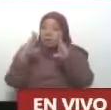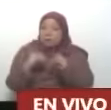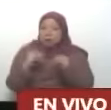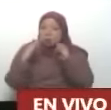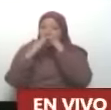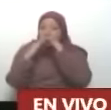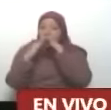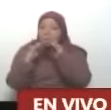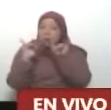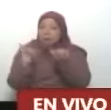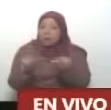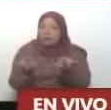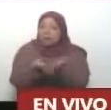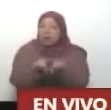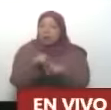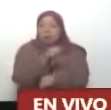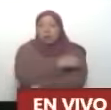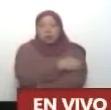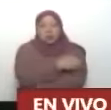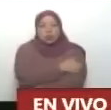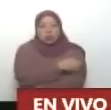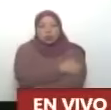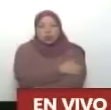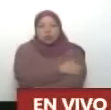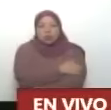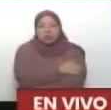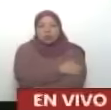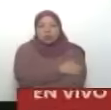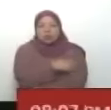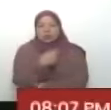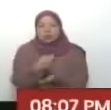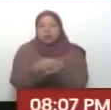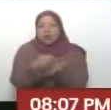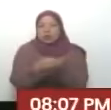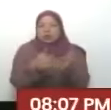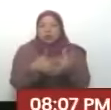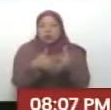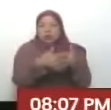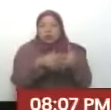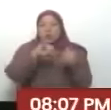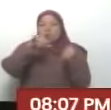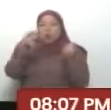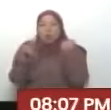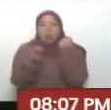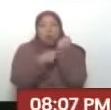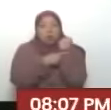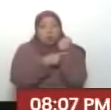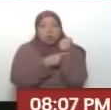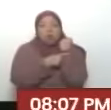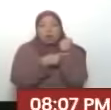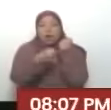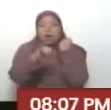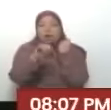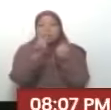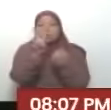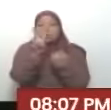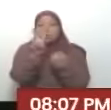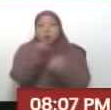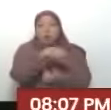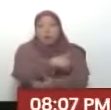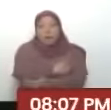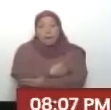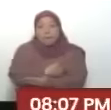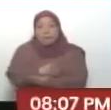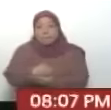De los mismos de siempre, la extrema derecha, con mucho billete en Miami. Guaidó está en Miami forrado de plata. 2.000 millones de dólares mínimos